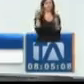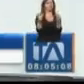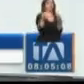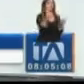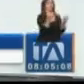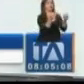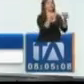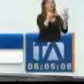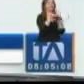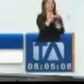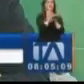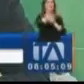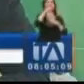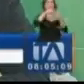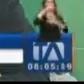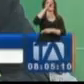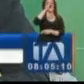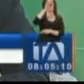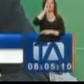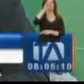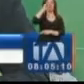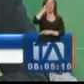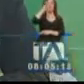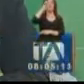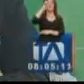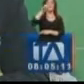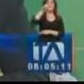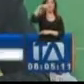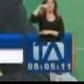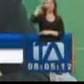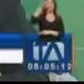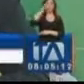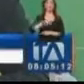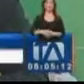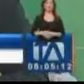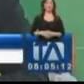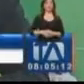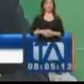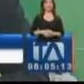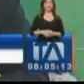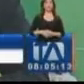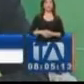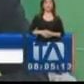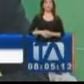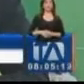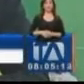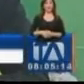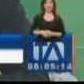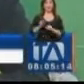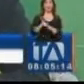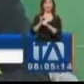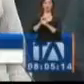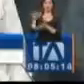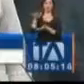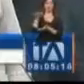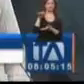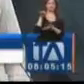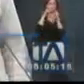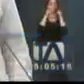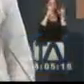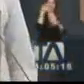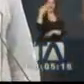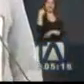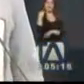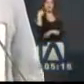instituto, llega su responsabilidad. Es una entrega al CNE en Semexpo. Ahí el IGM garantiza su cadena de custodia. Aquí